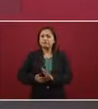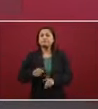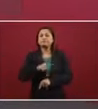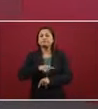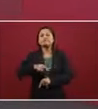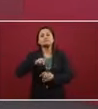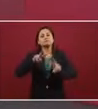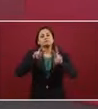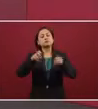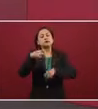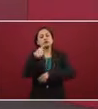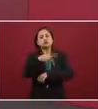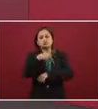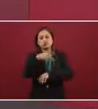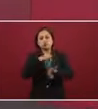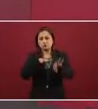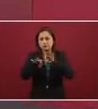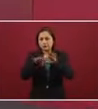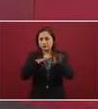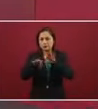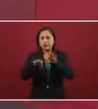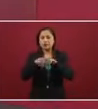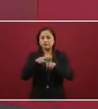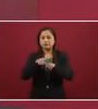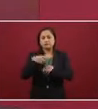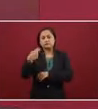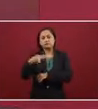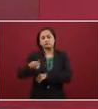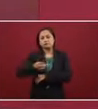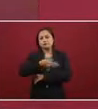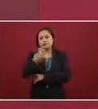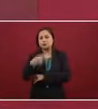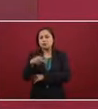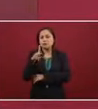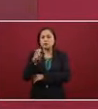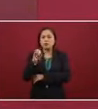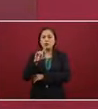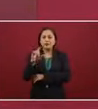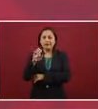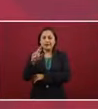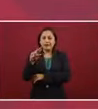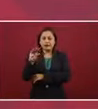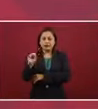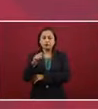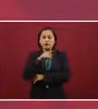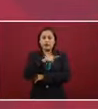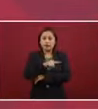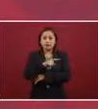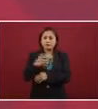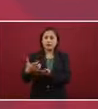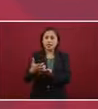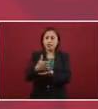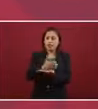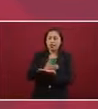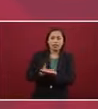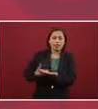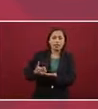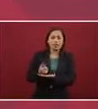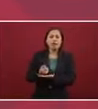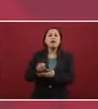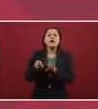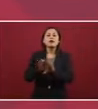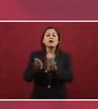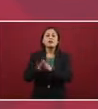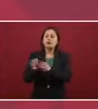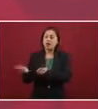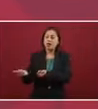conoce coloquialmente como polleros, que hacen su agosto, que